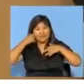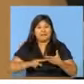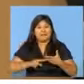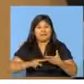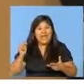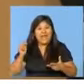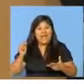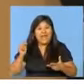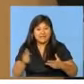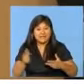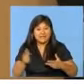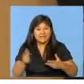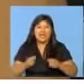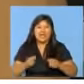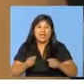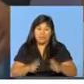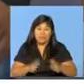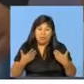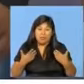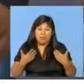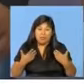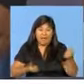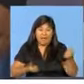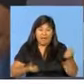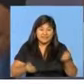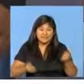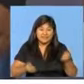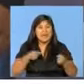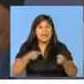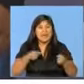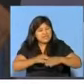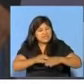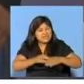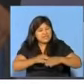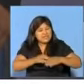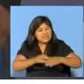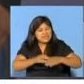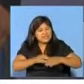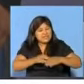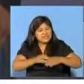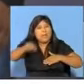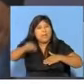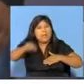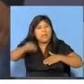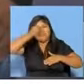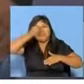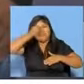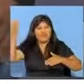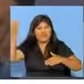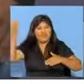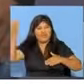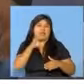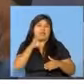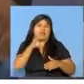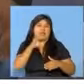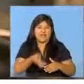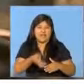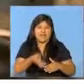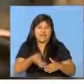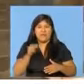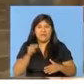momento inicial como para comenzar una cosa mucho más avanzada bueno sabemos que le han puesto el rey y los